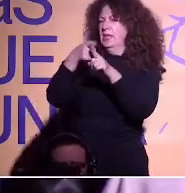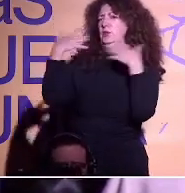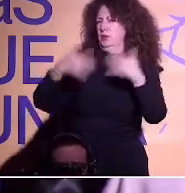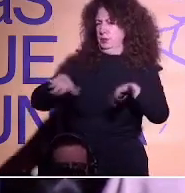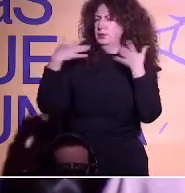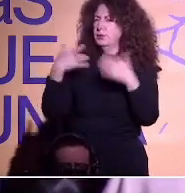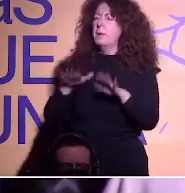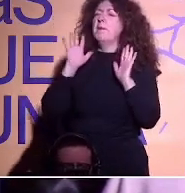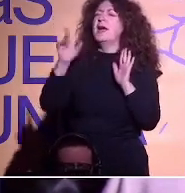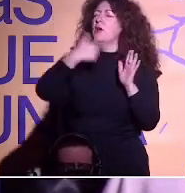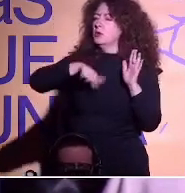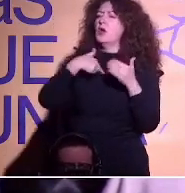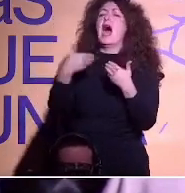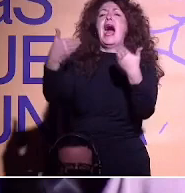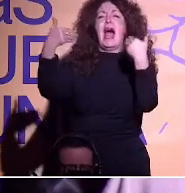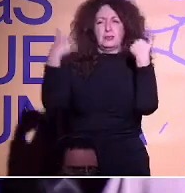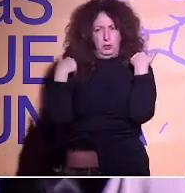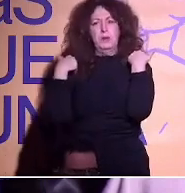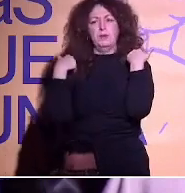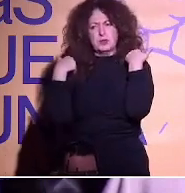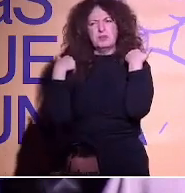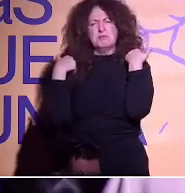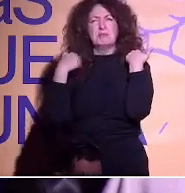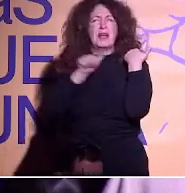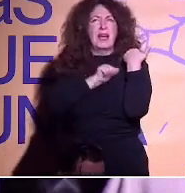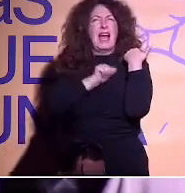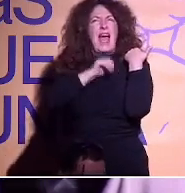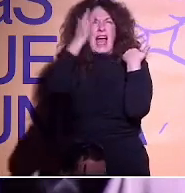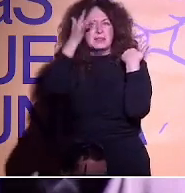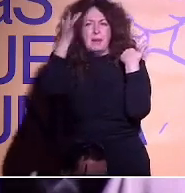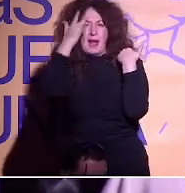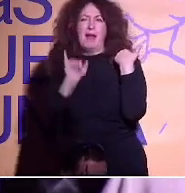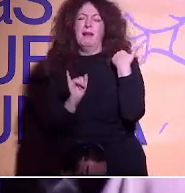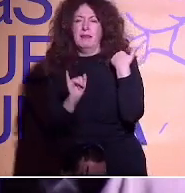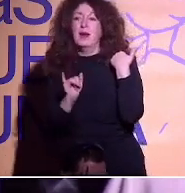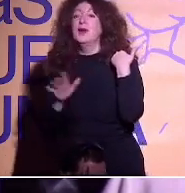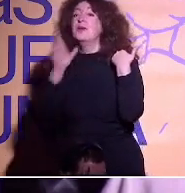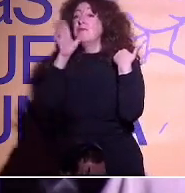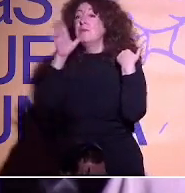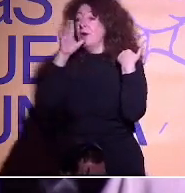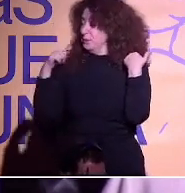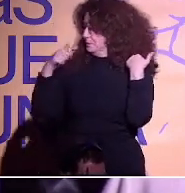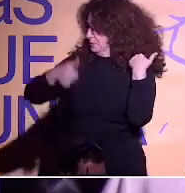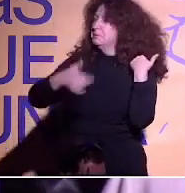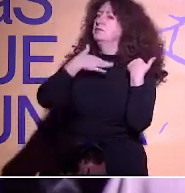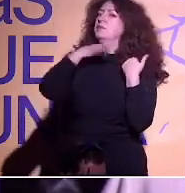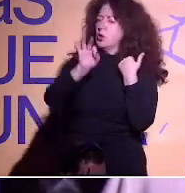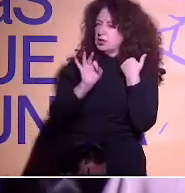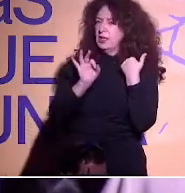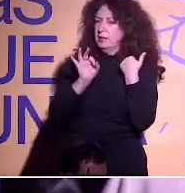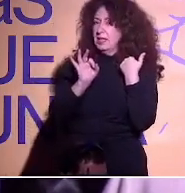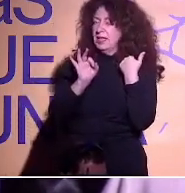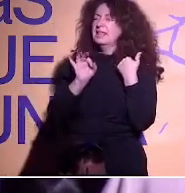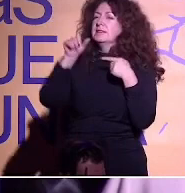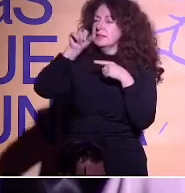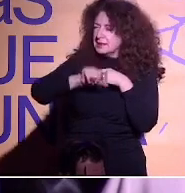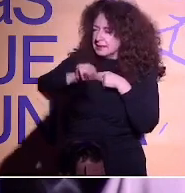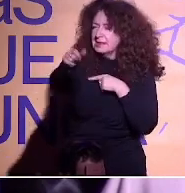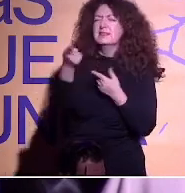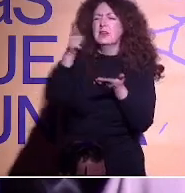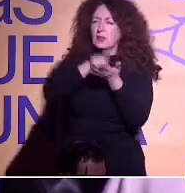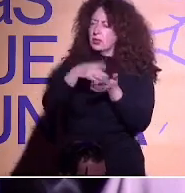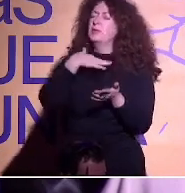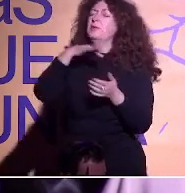también asumimos ese reto con enorme Esperanza porque ha sido posible compañeros y compañeras y va a